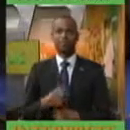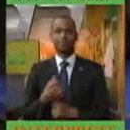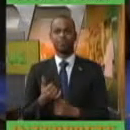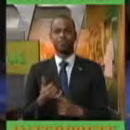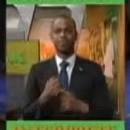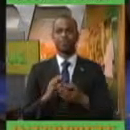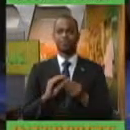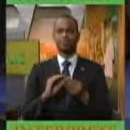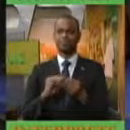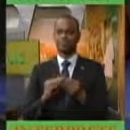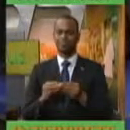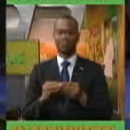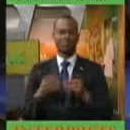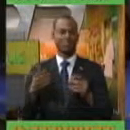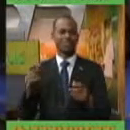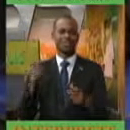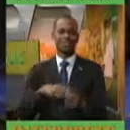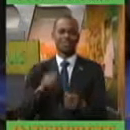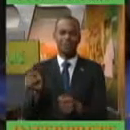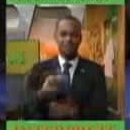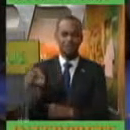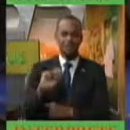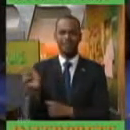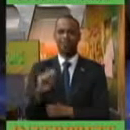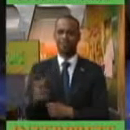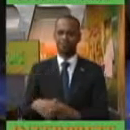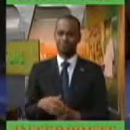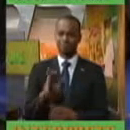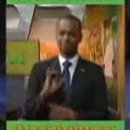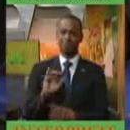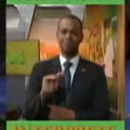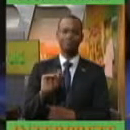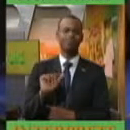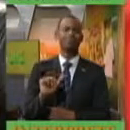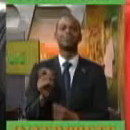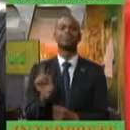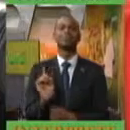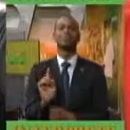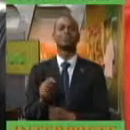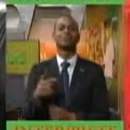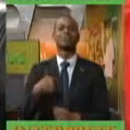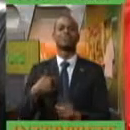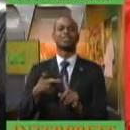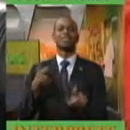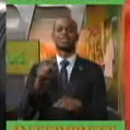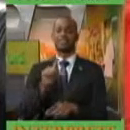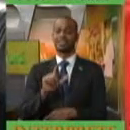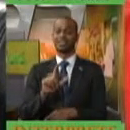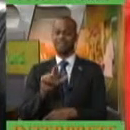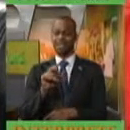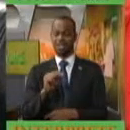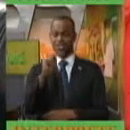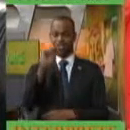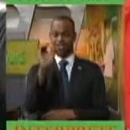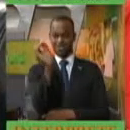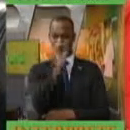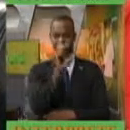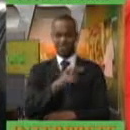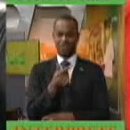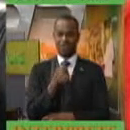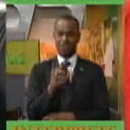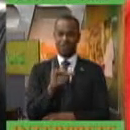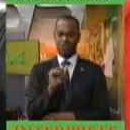¿cómo se dice? Toquen campanas y cosas para que ustedes vean. Berta, ¿de dónde viene Berta? Yo vengo de la línea noroeste,